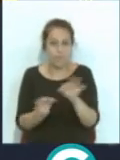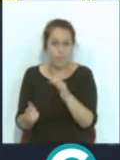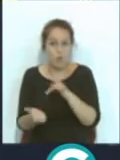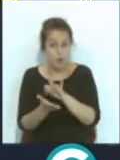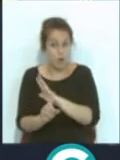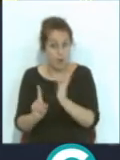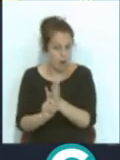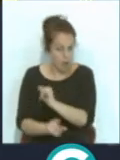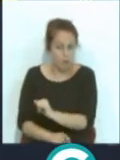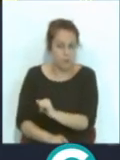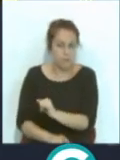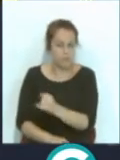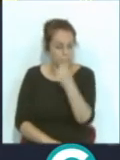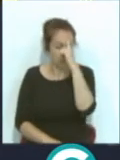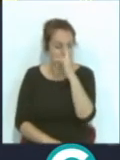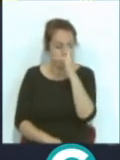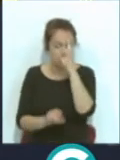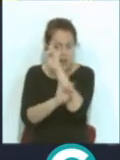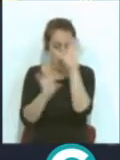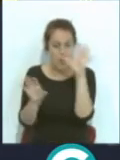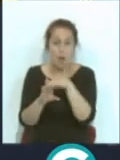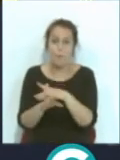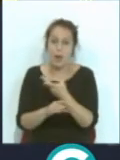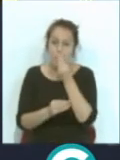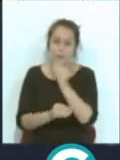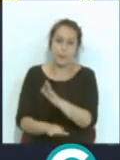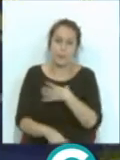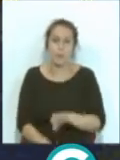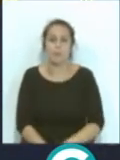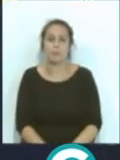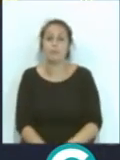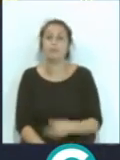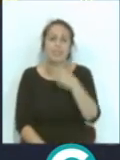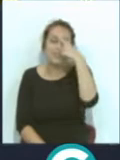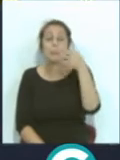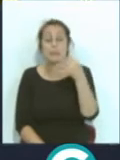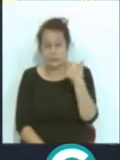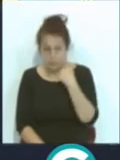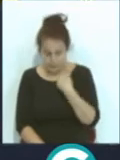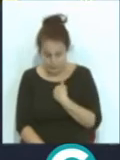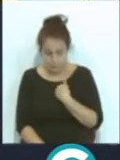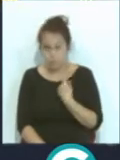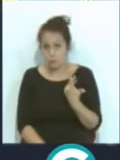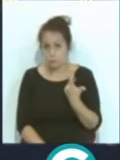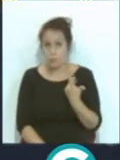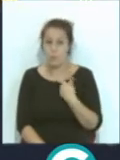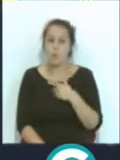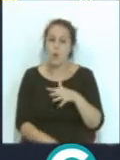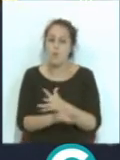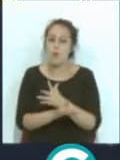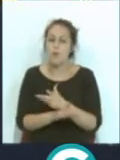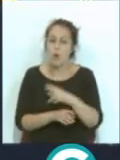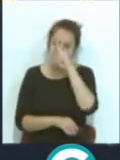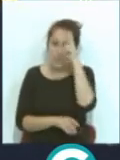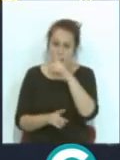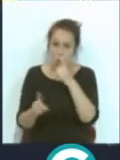tener las ideas claras y la mente clara para poder sustituirlas nada más. ¿Sabes qué pasa? Que mira, yo ahora, como voy a jugar contra el Madrid,